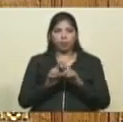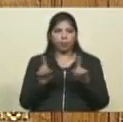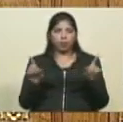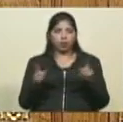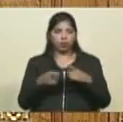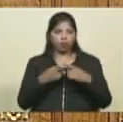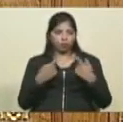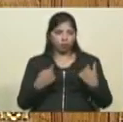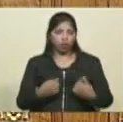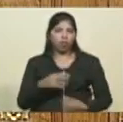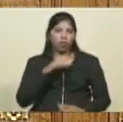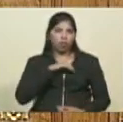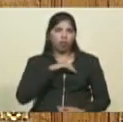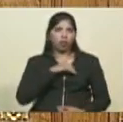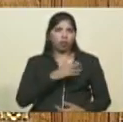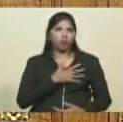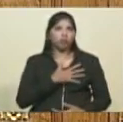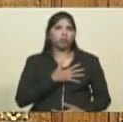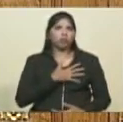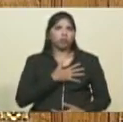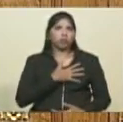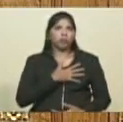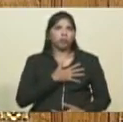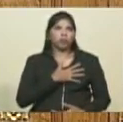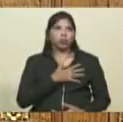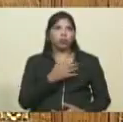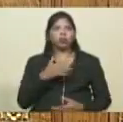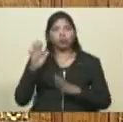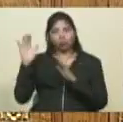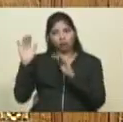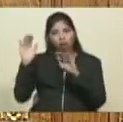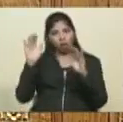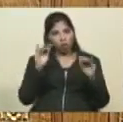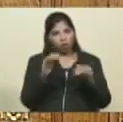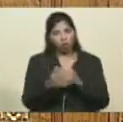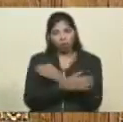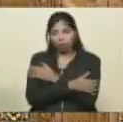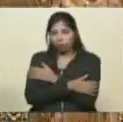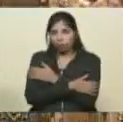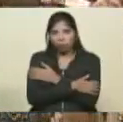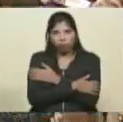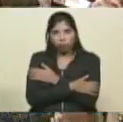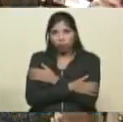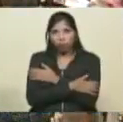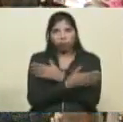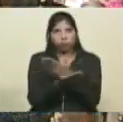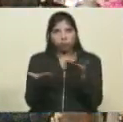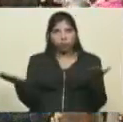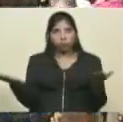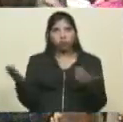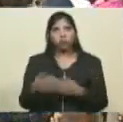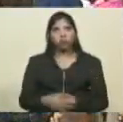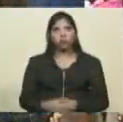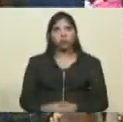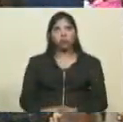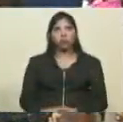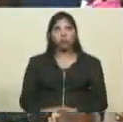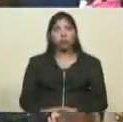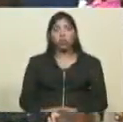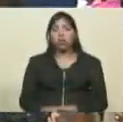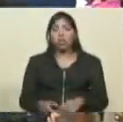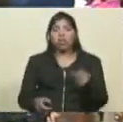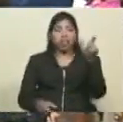Quiero saludar a todos nuestros compatriotas pensionados y pensionados. Un abrazo a todos y a todas. El ejemplo de